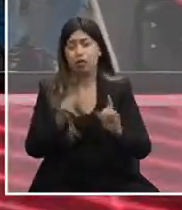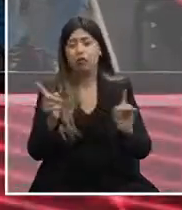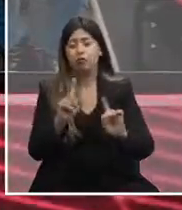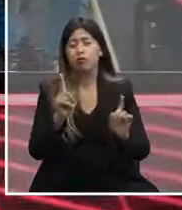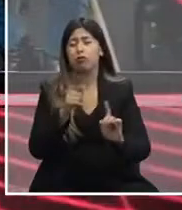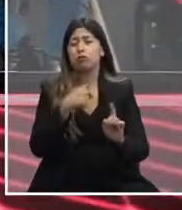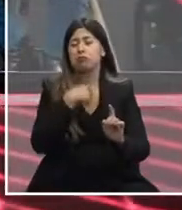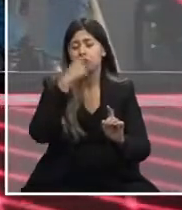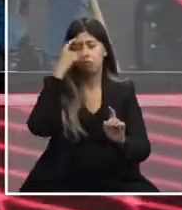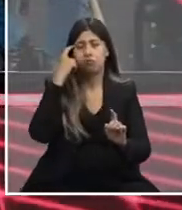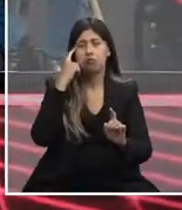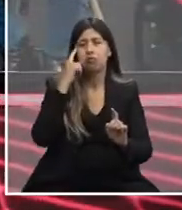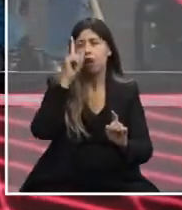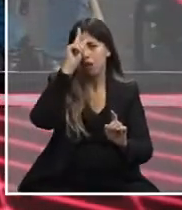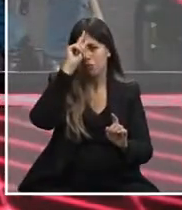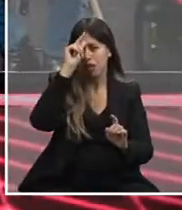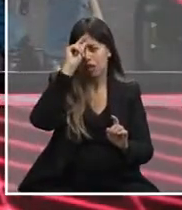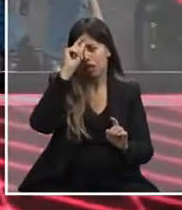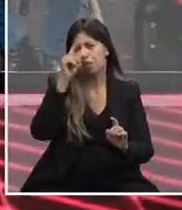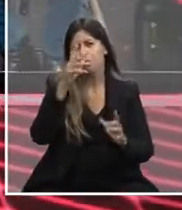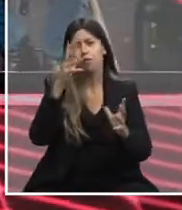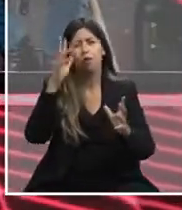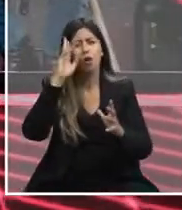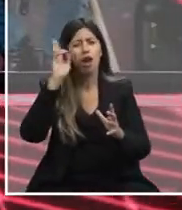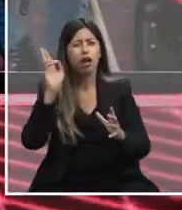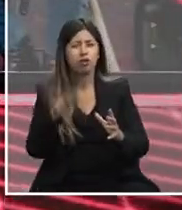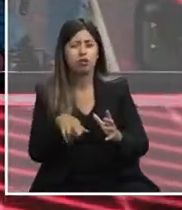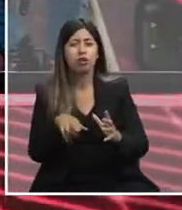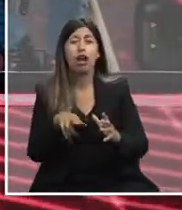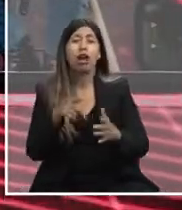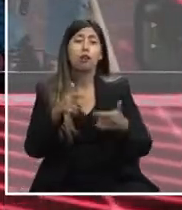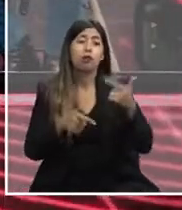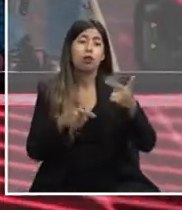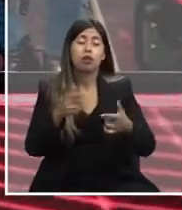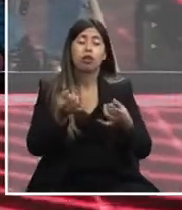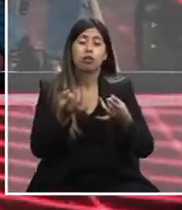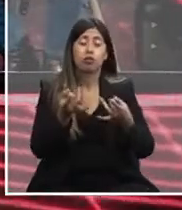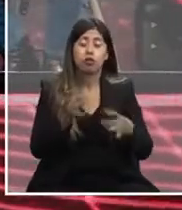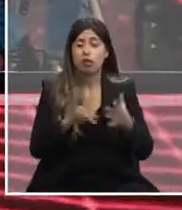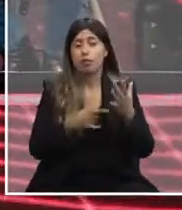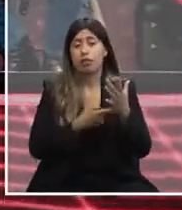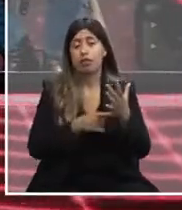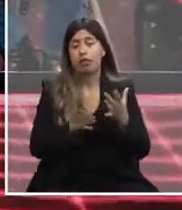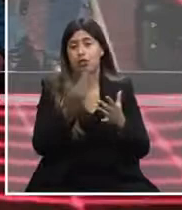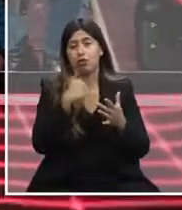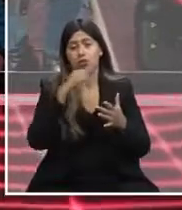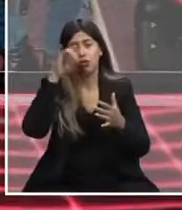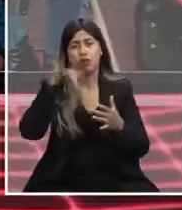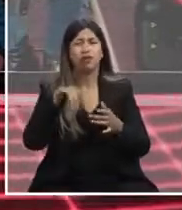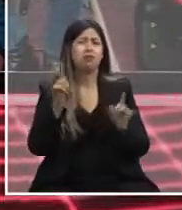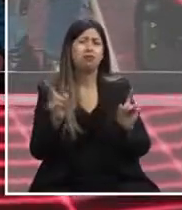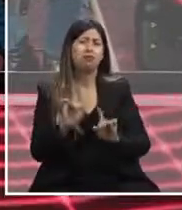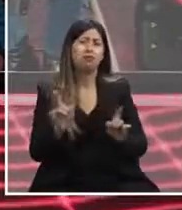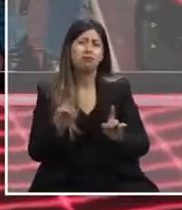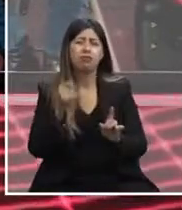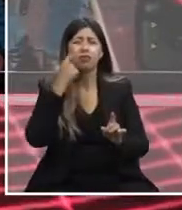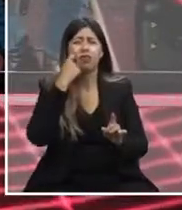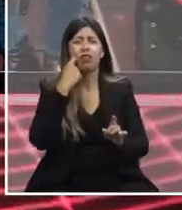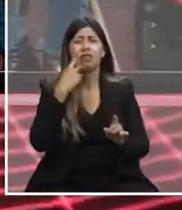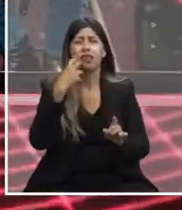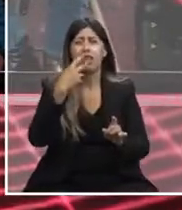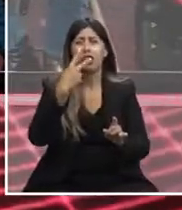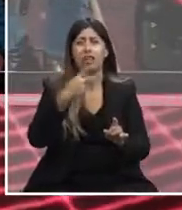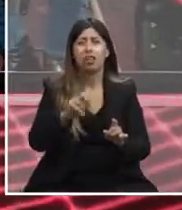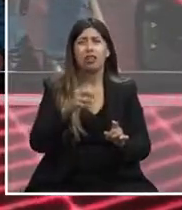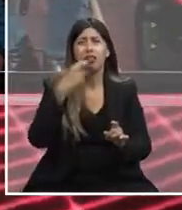creo que tengamos que tener un paradigma hiperracionalista en el cual en política solo estamos como técnicos, porque sería, entre otras cosas, negar la condición humana.